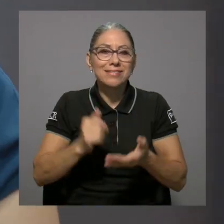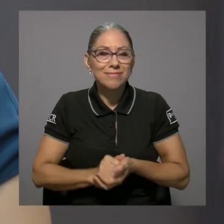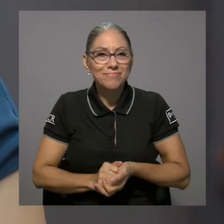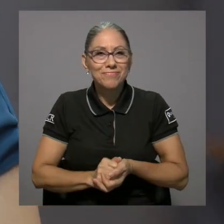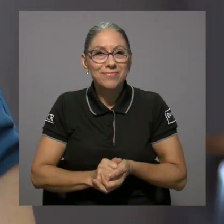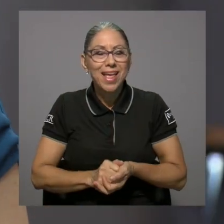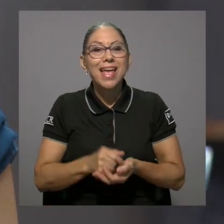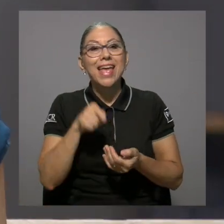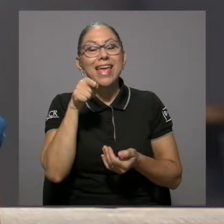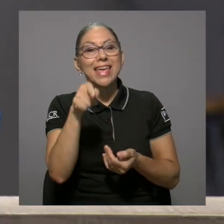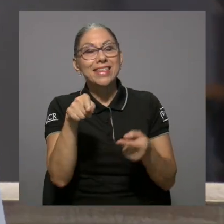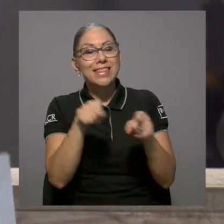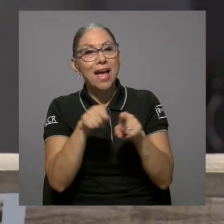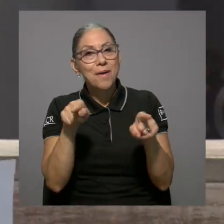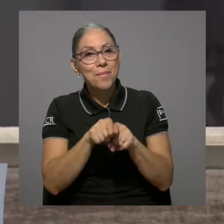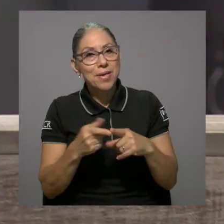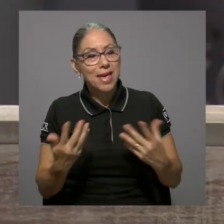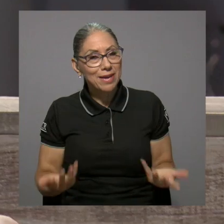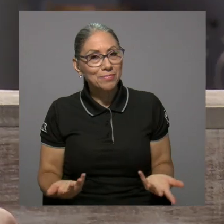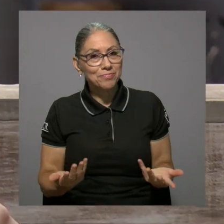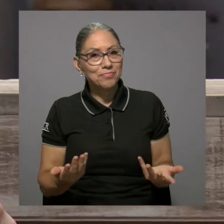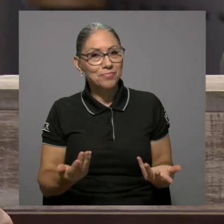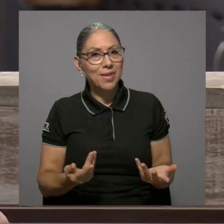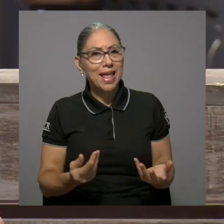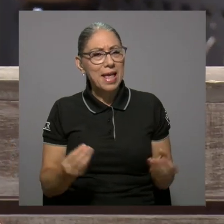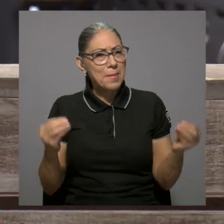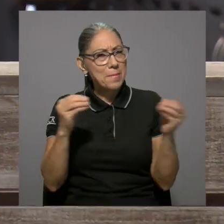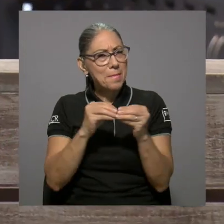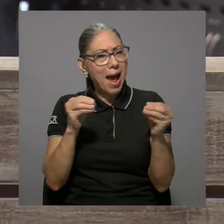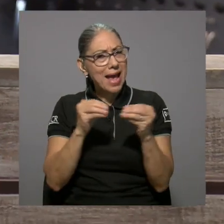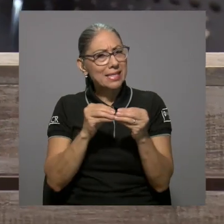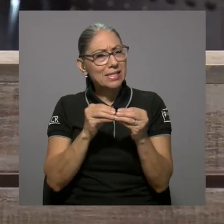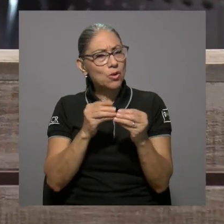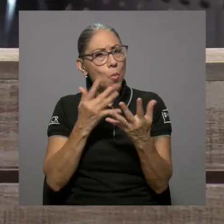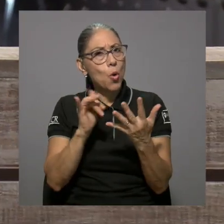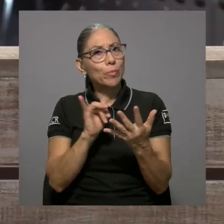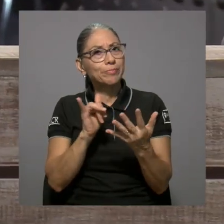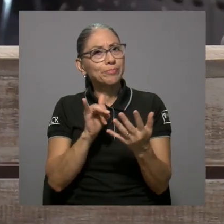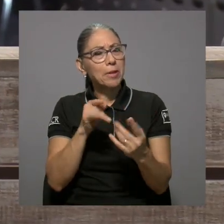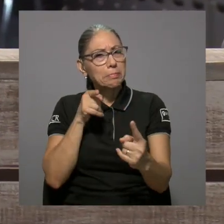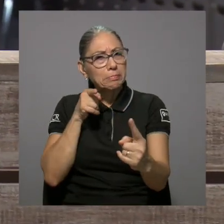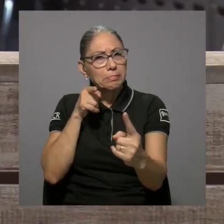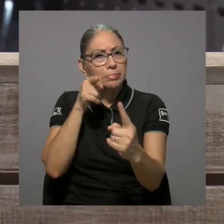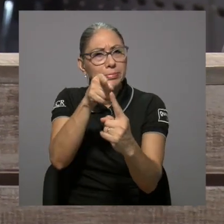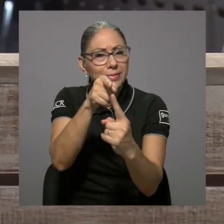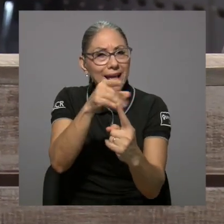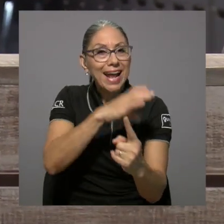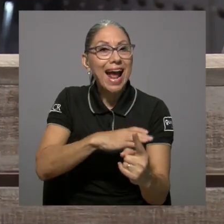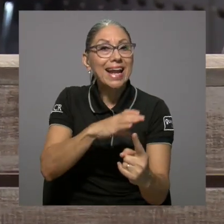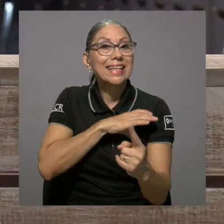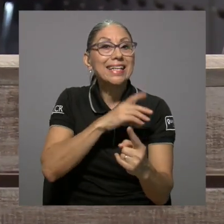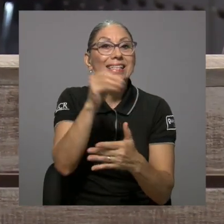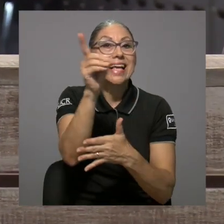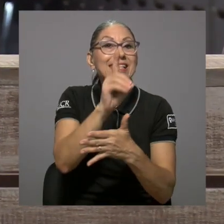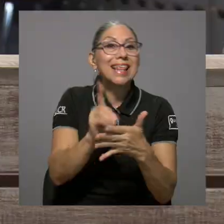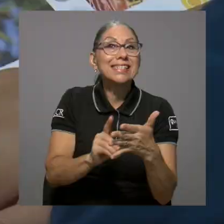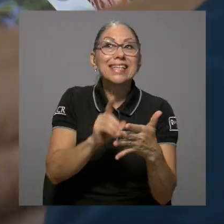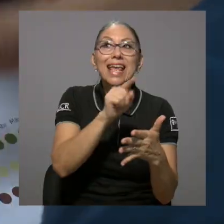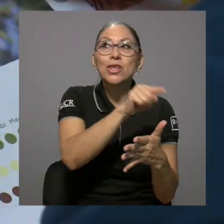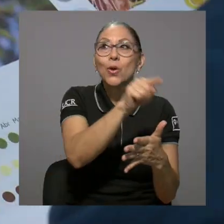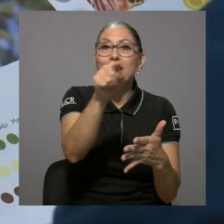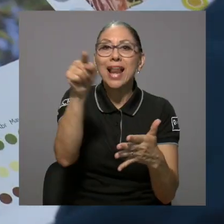y en ese sentido también apunta más a las características de diseño